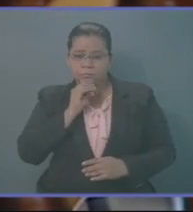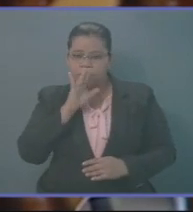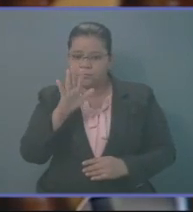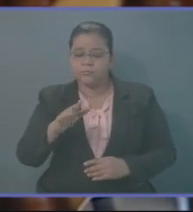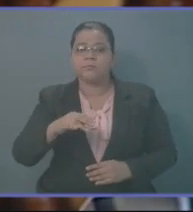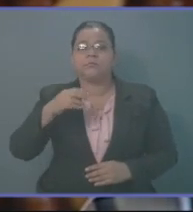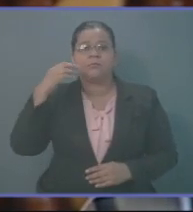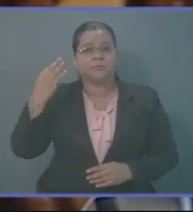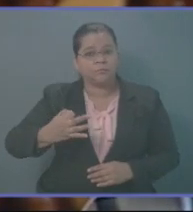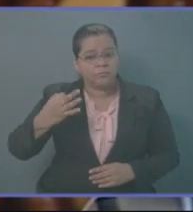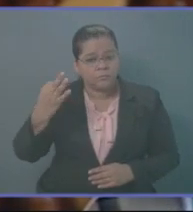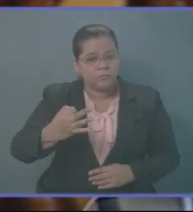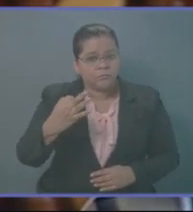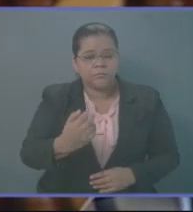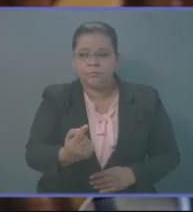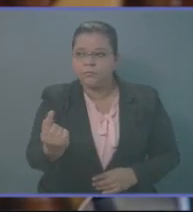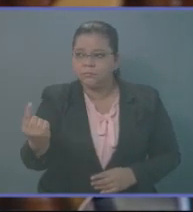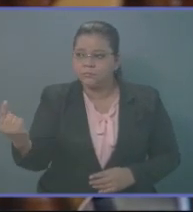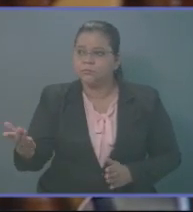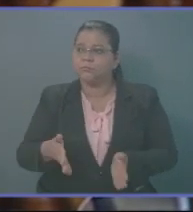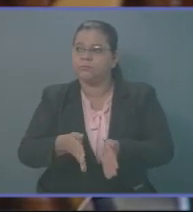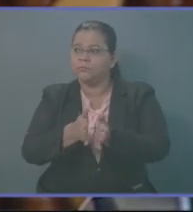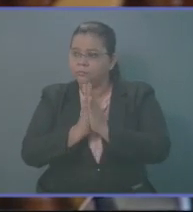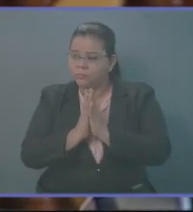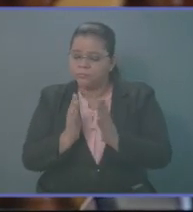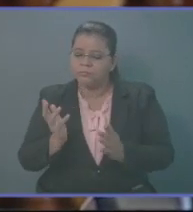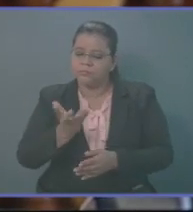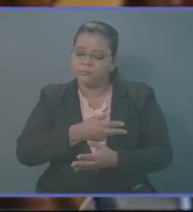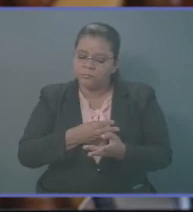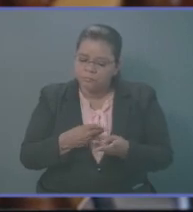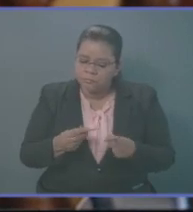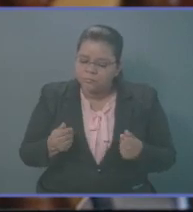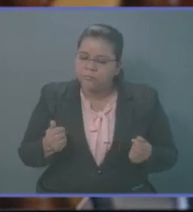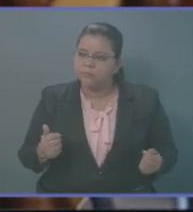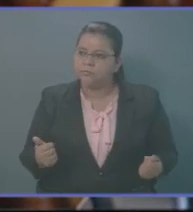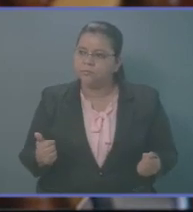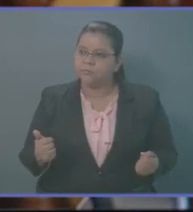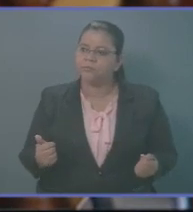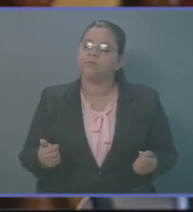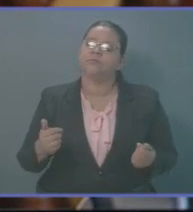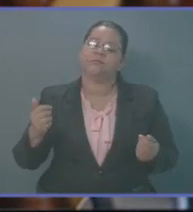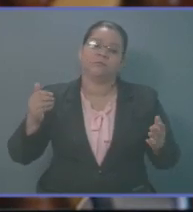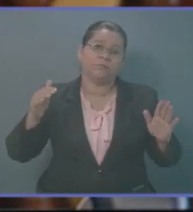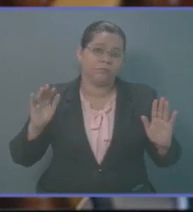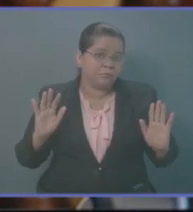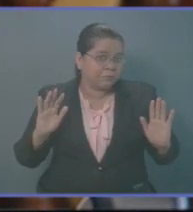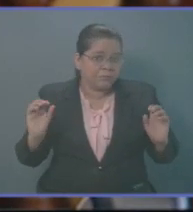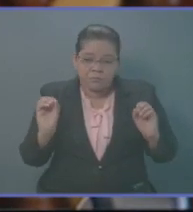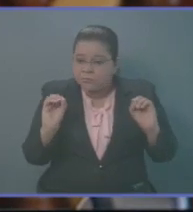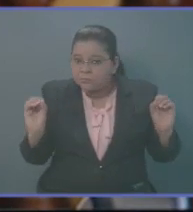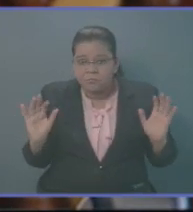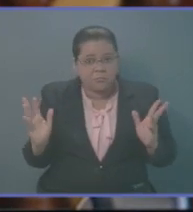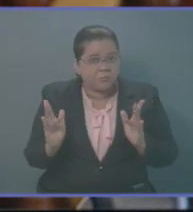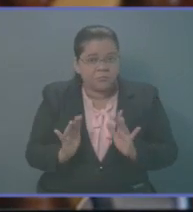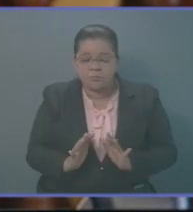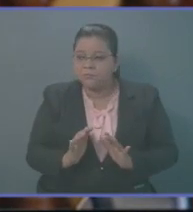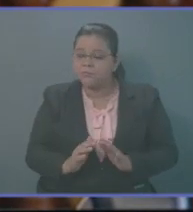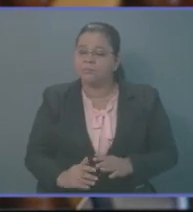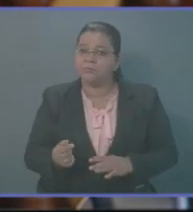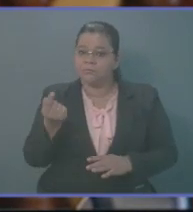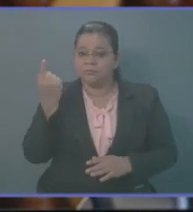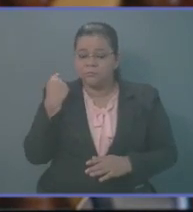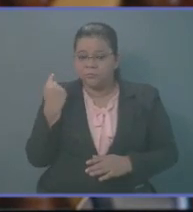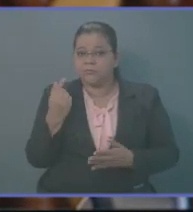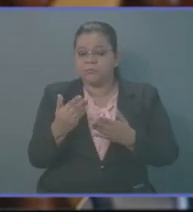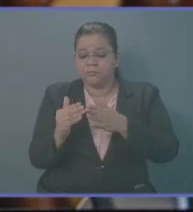la necesidad de la población que está solicitando que le resolvamos en ese sentido. Y como no se ha llevado a cabo las reuniones a pesar